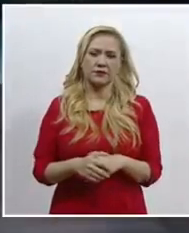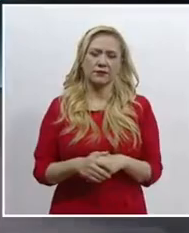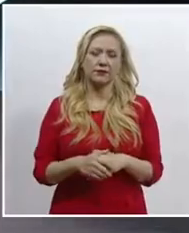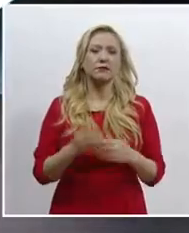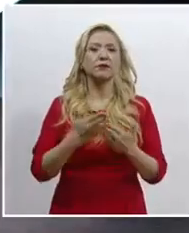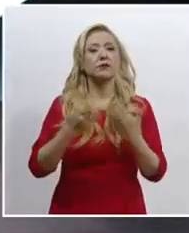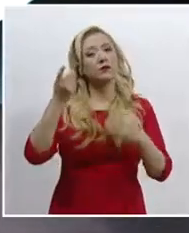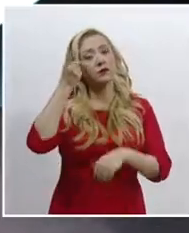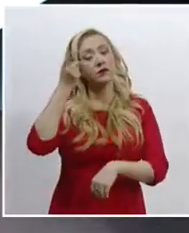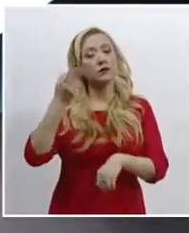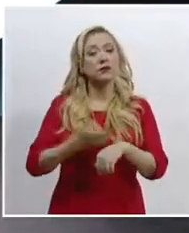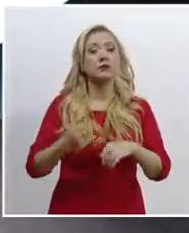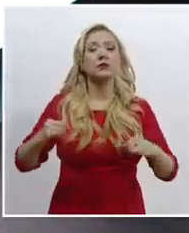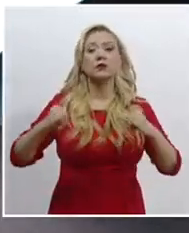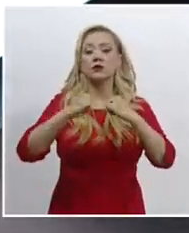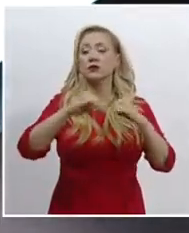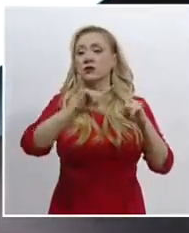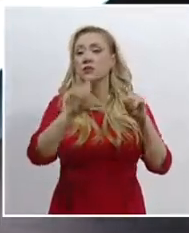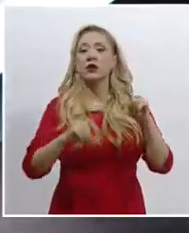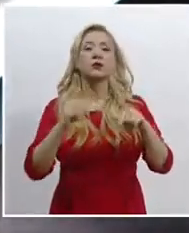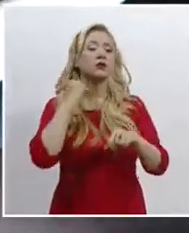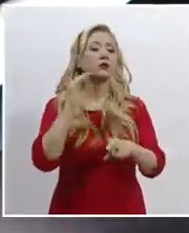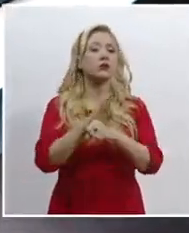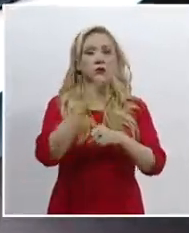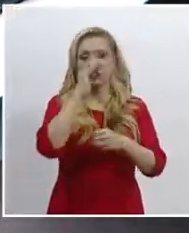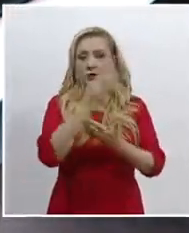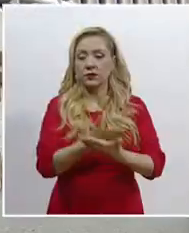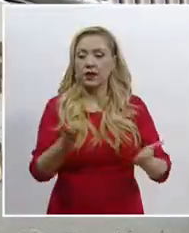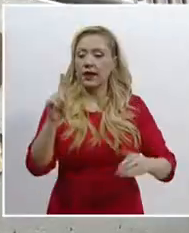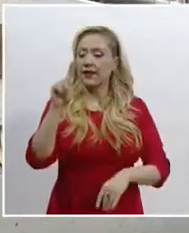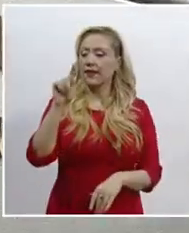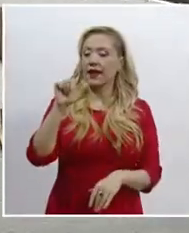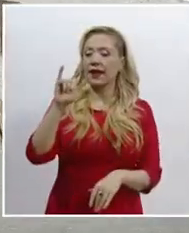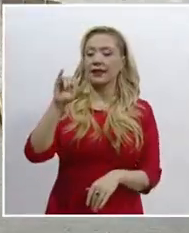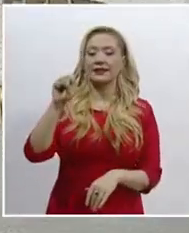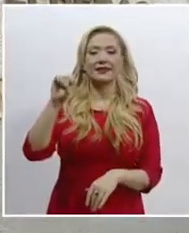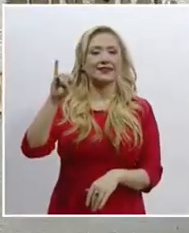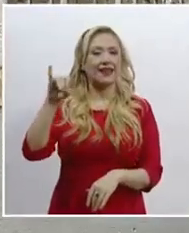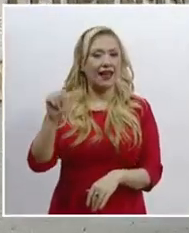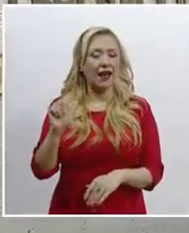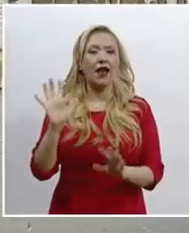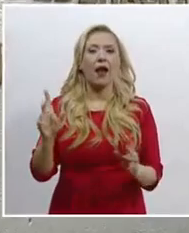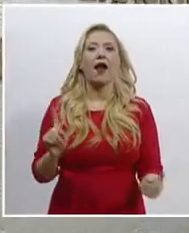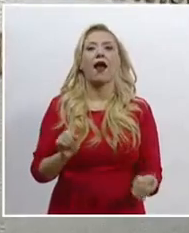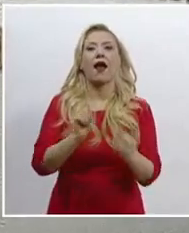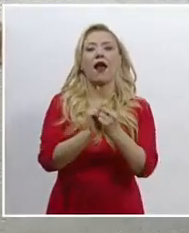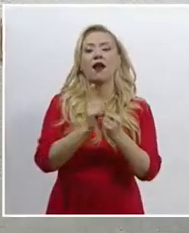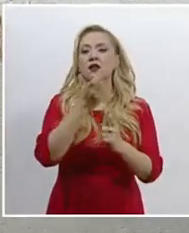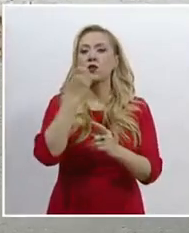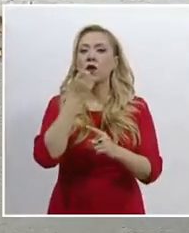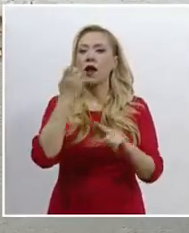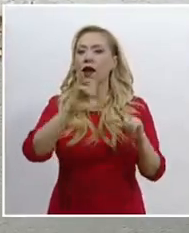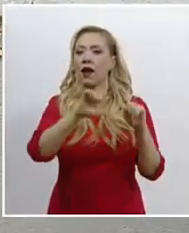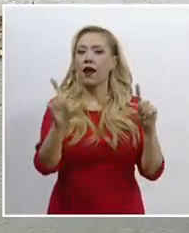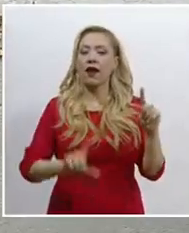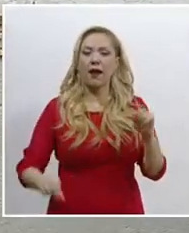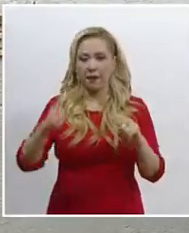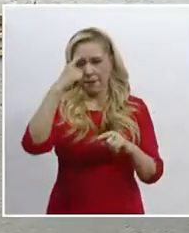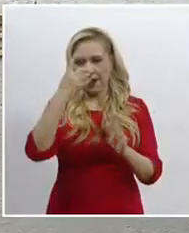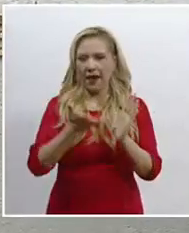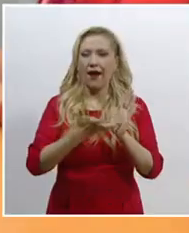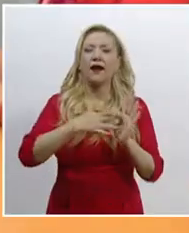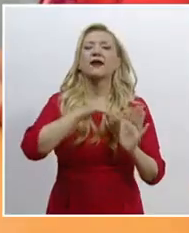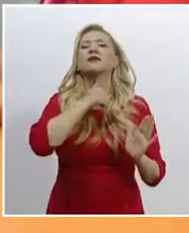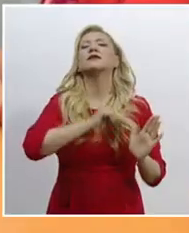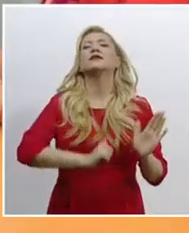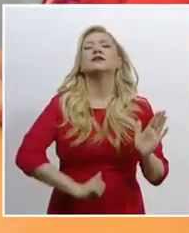Y la directora del Instituto Federal de la Defensoría Pública, Taísia Cruz Parcero, se reunió con integrantes de la Escuela Nacional de Ciencias Forenses de la